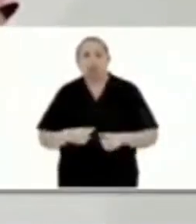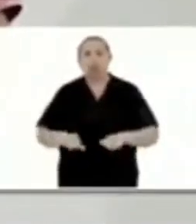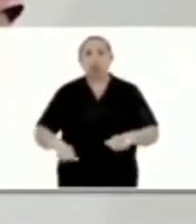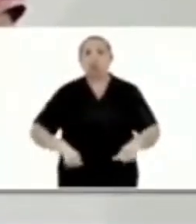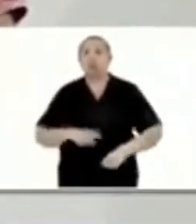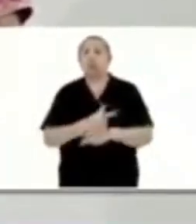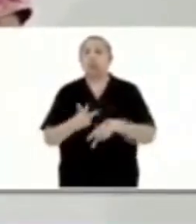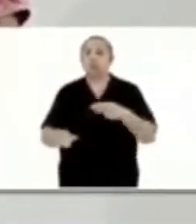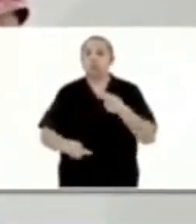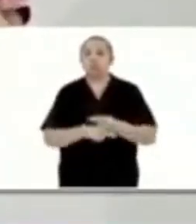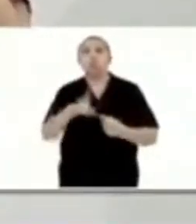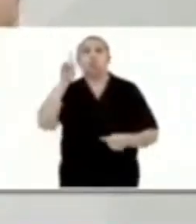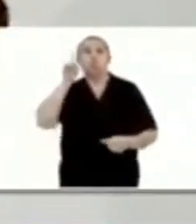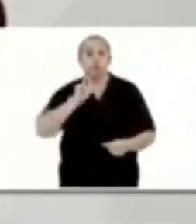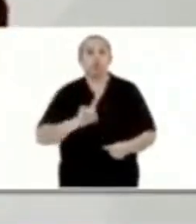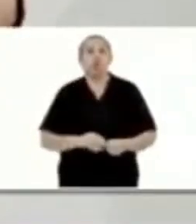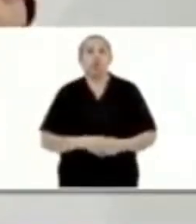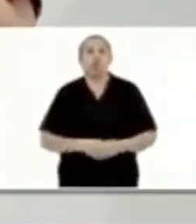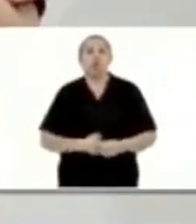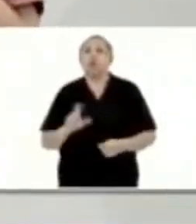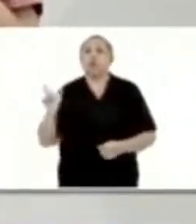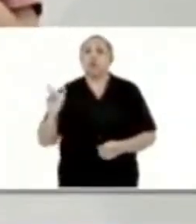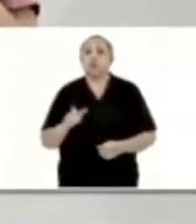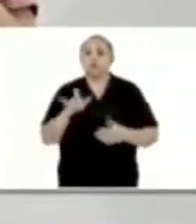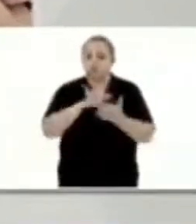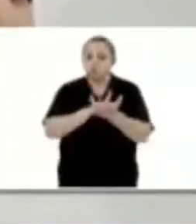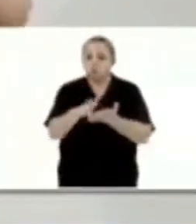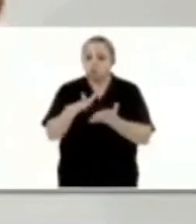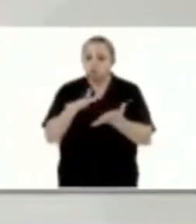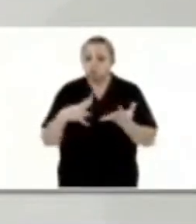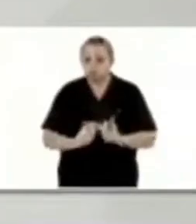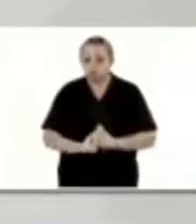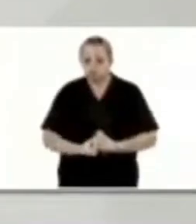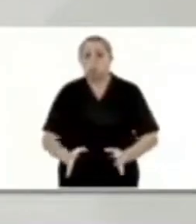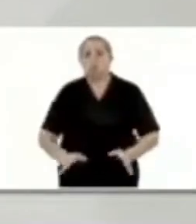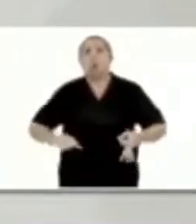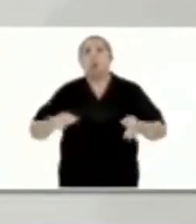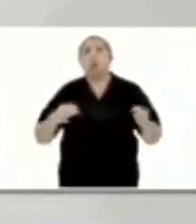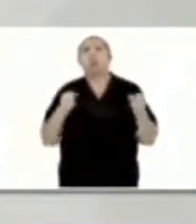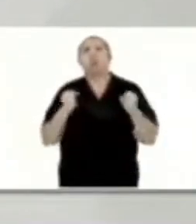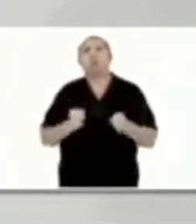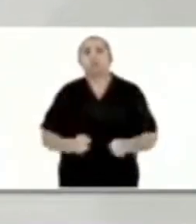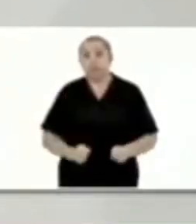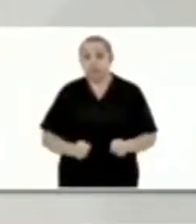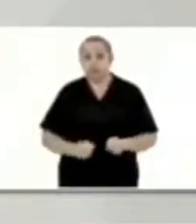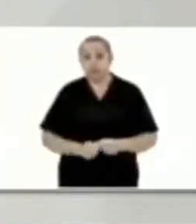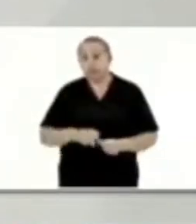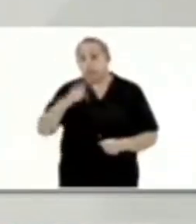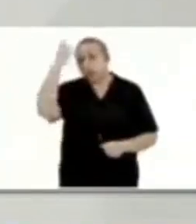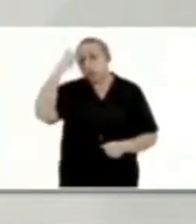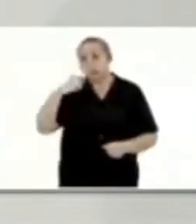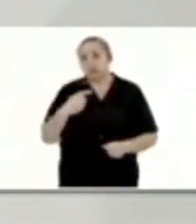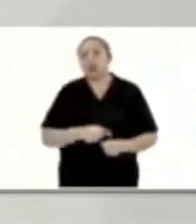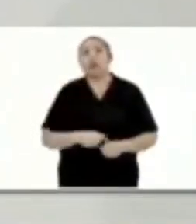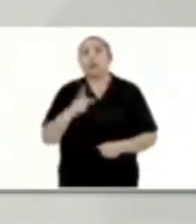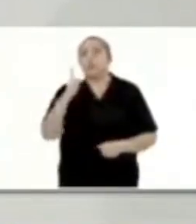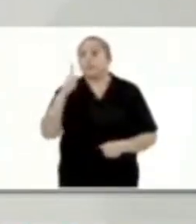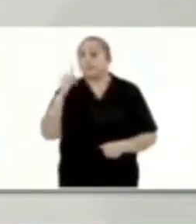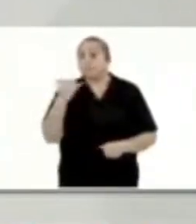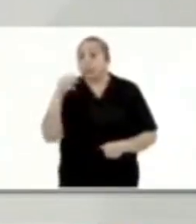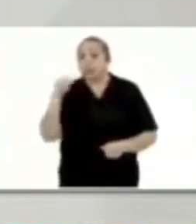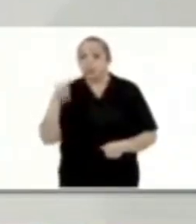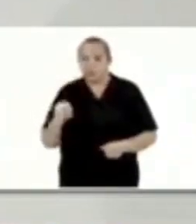actividades productivas de mujeres, cuando respaldemos un fondo de garantías para las MIPYMES